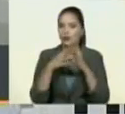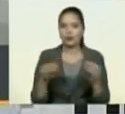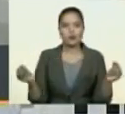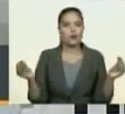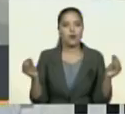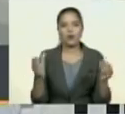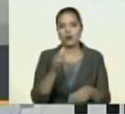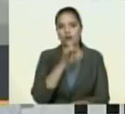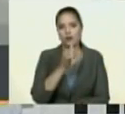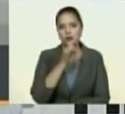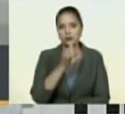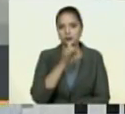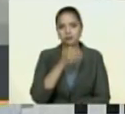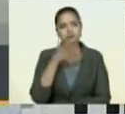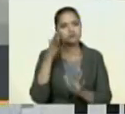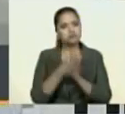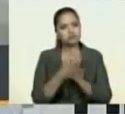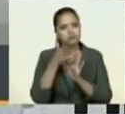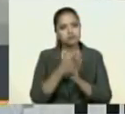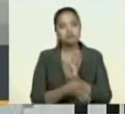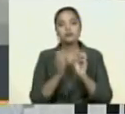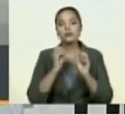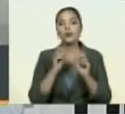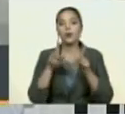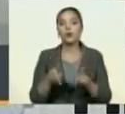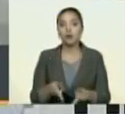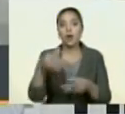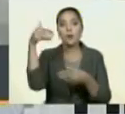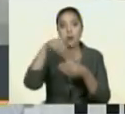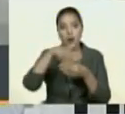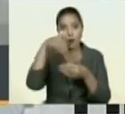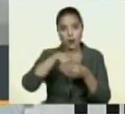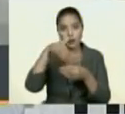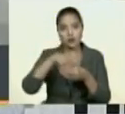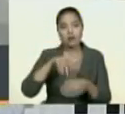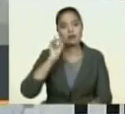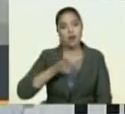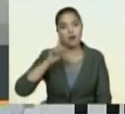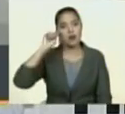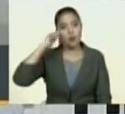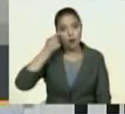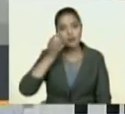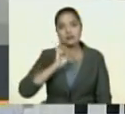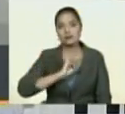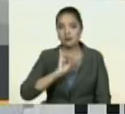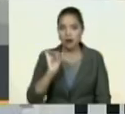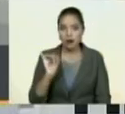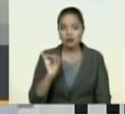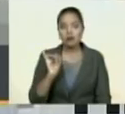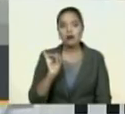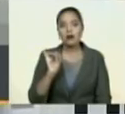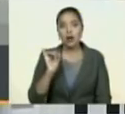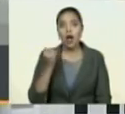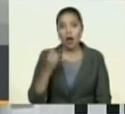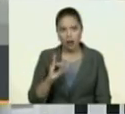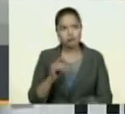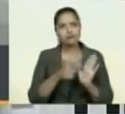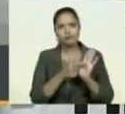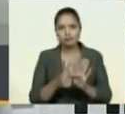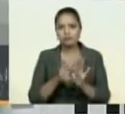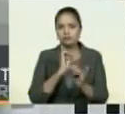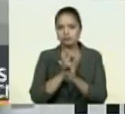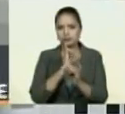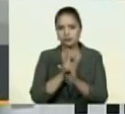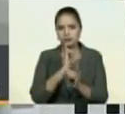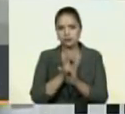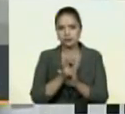cada una de las oportunidades para votar. Recuerden que ya tenemos publicado en la